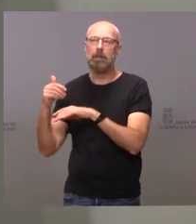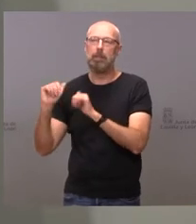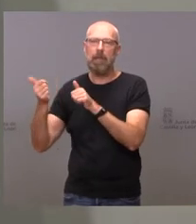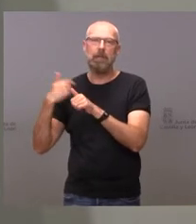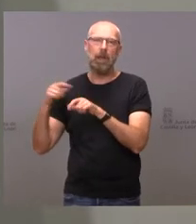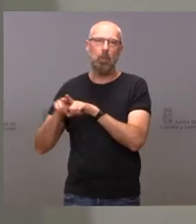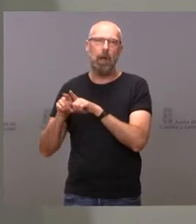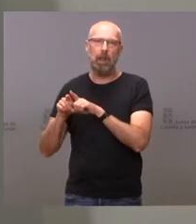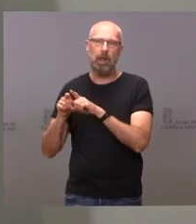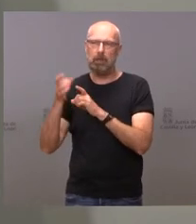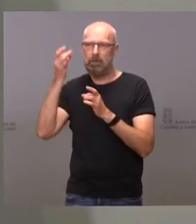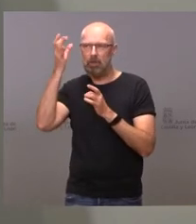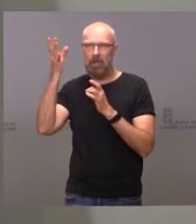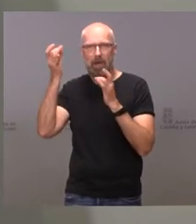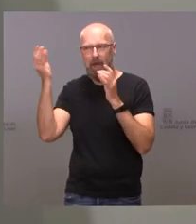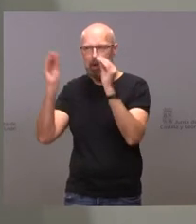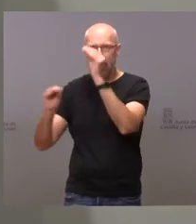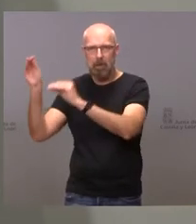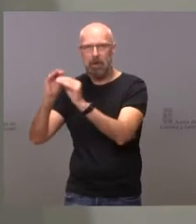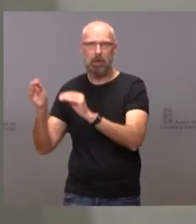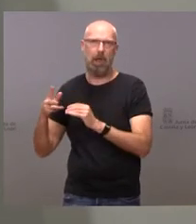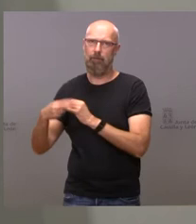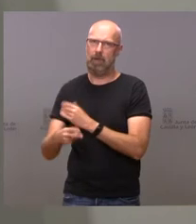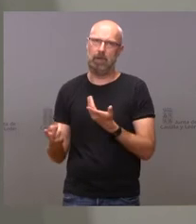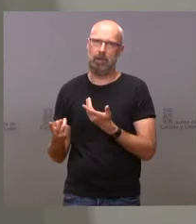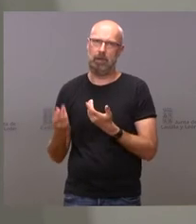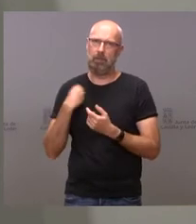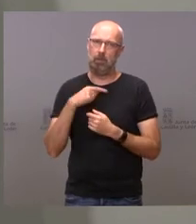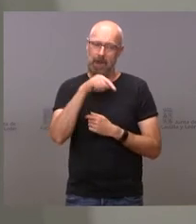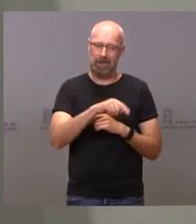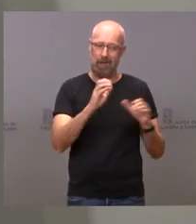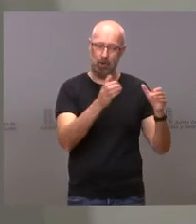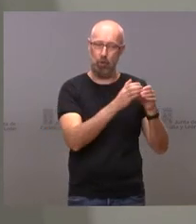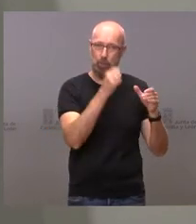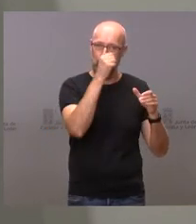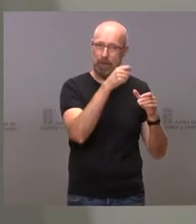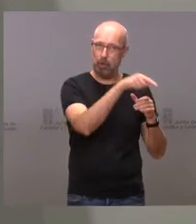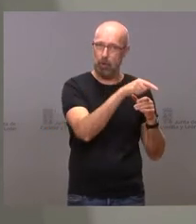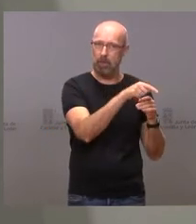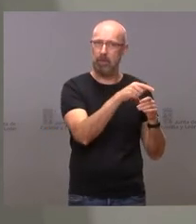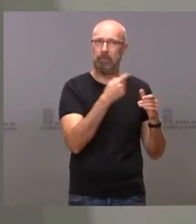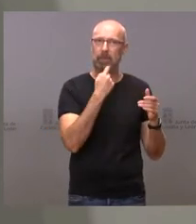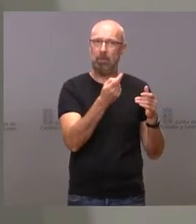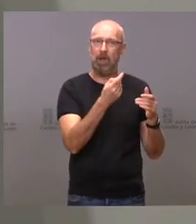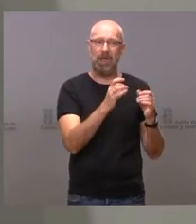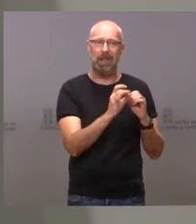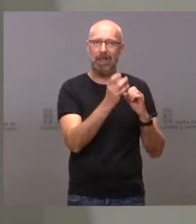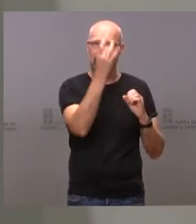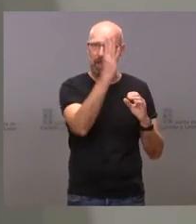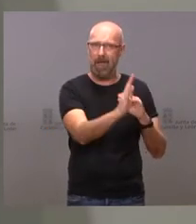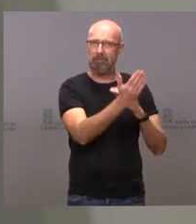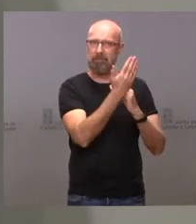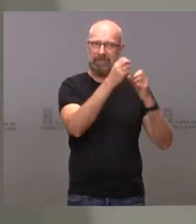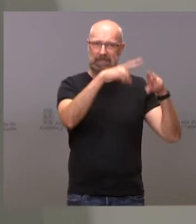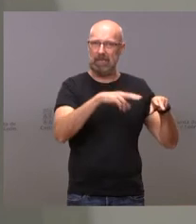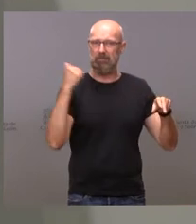que los miembros de nuestro Partido Socialista, que no siguen sin tener ninguna clase de iniciativa ni aportación a